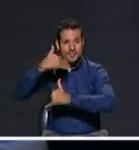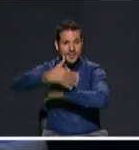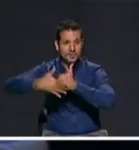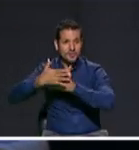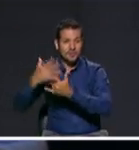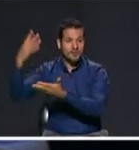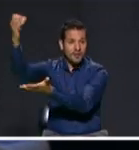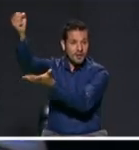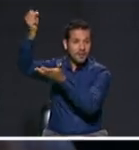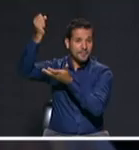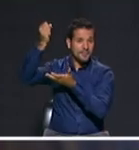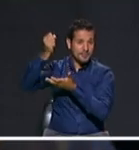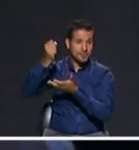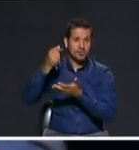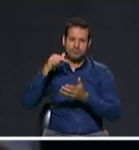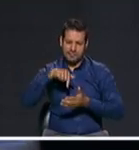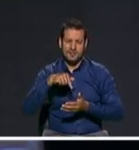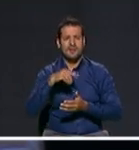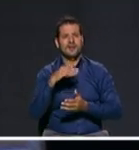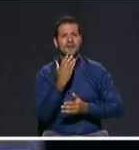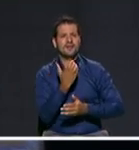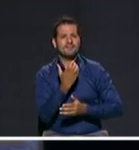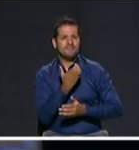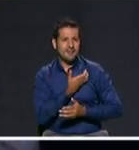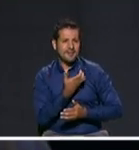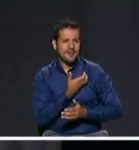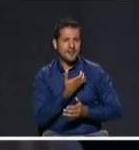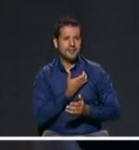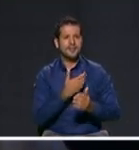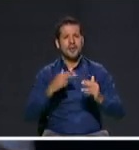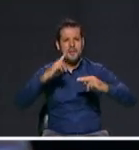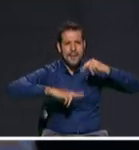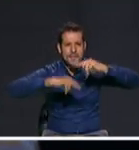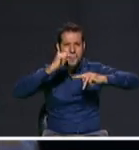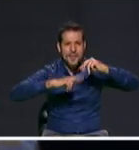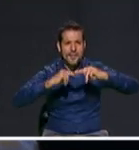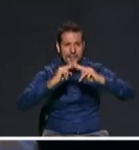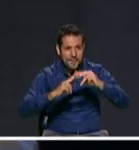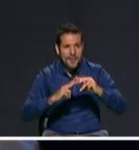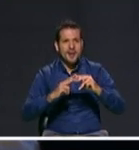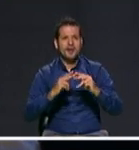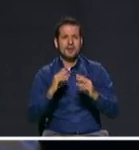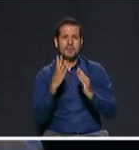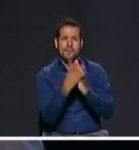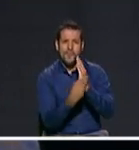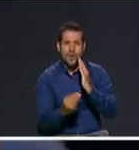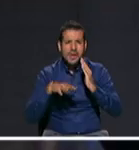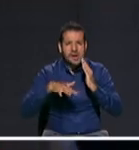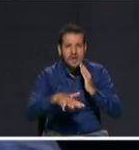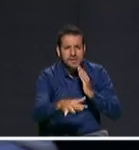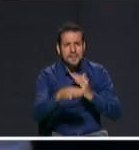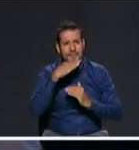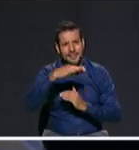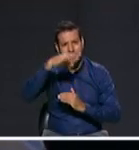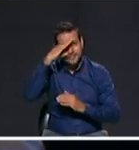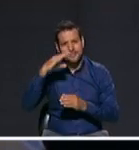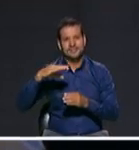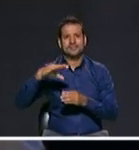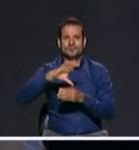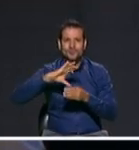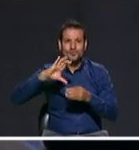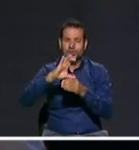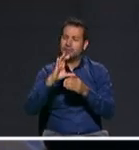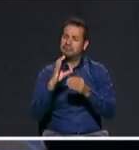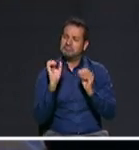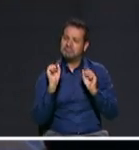vamos a trabajar en mejorar la infraestructura educativa en muchos de los barrios más pobres de la ciudad de medellín para poder garantizar la